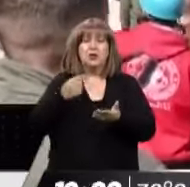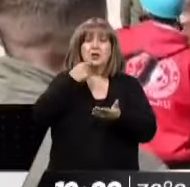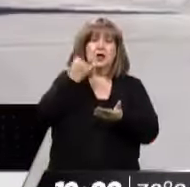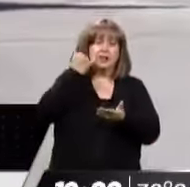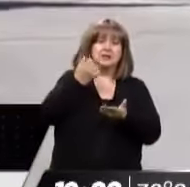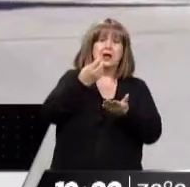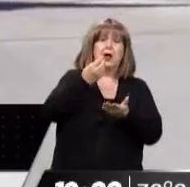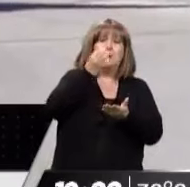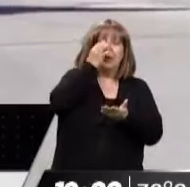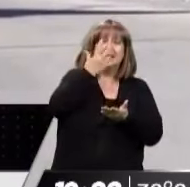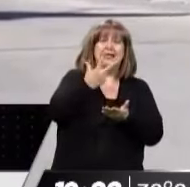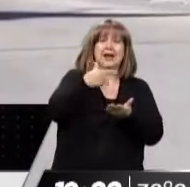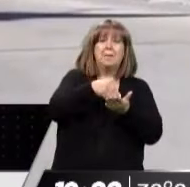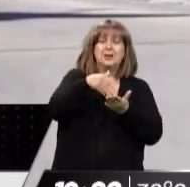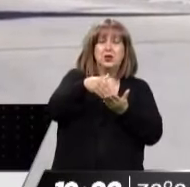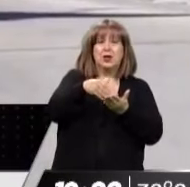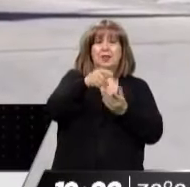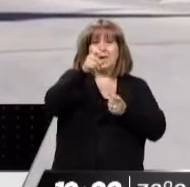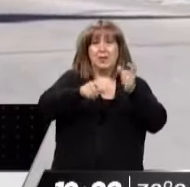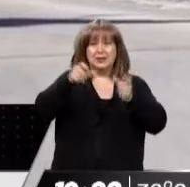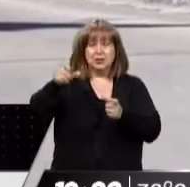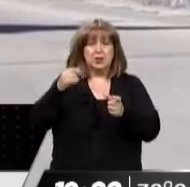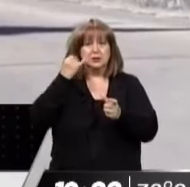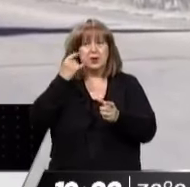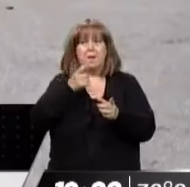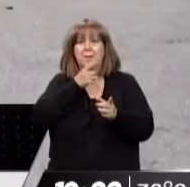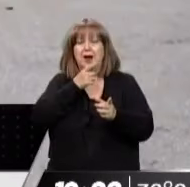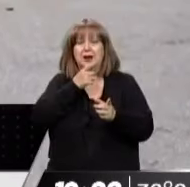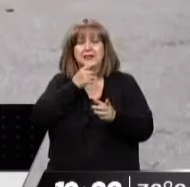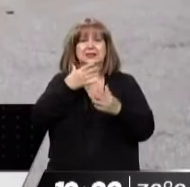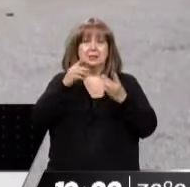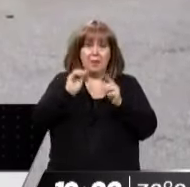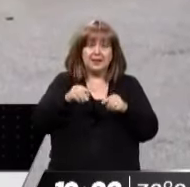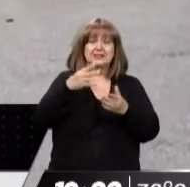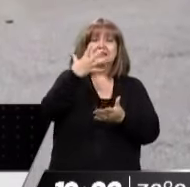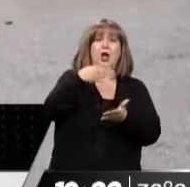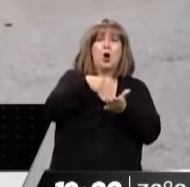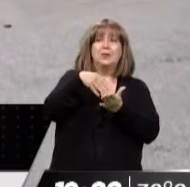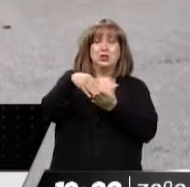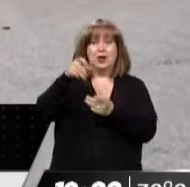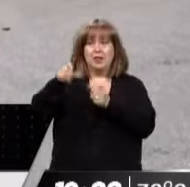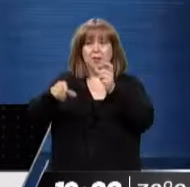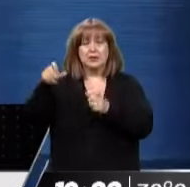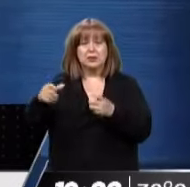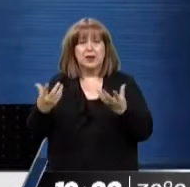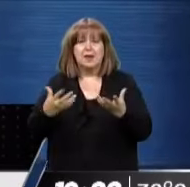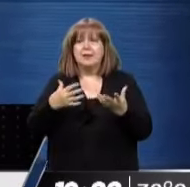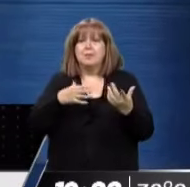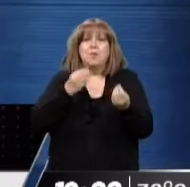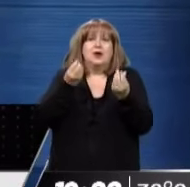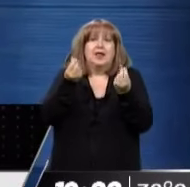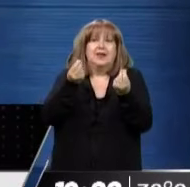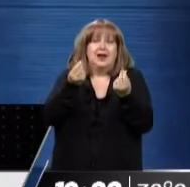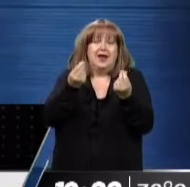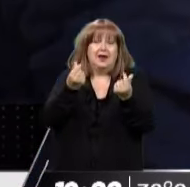23 millones de personas están potencialmente en riesgo, incluidos unos 5 millones de personas vulnerables, según la Organización Mundial